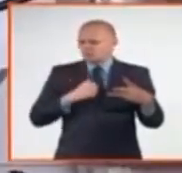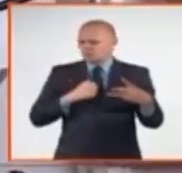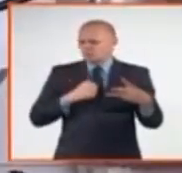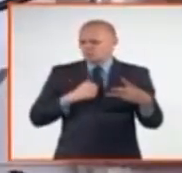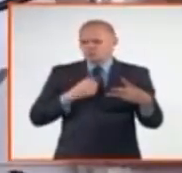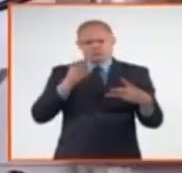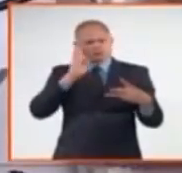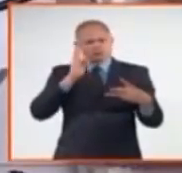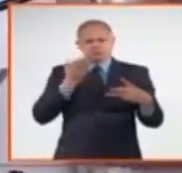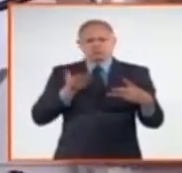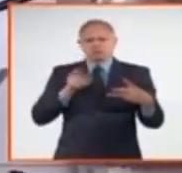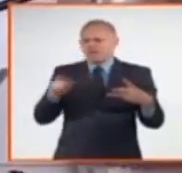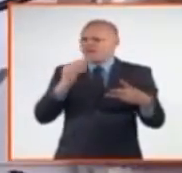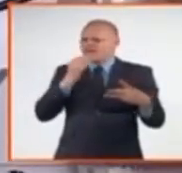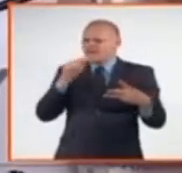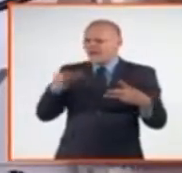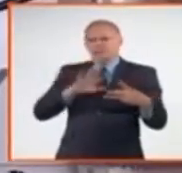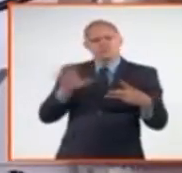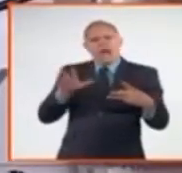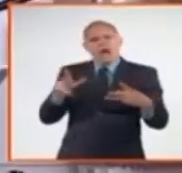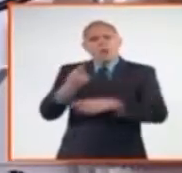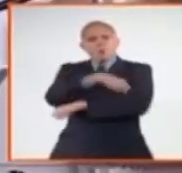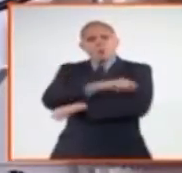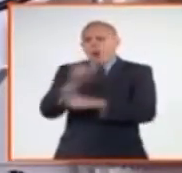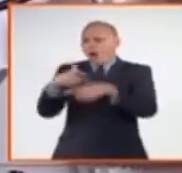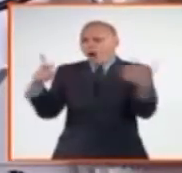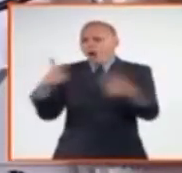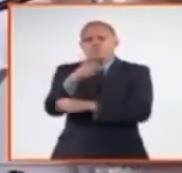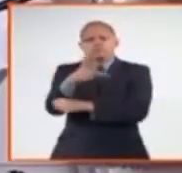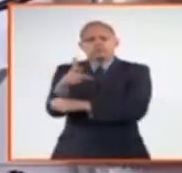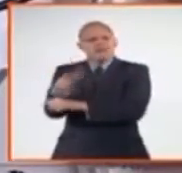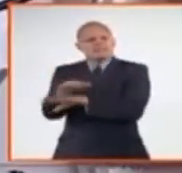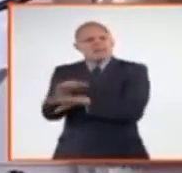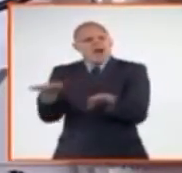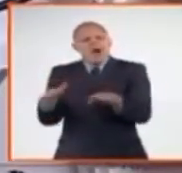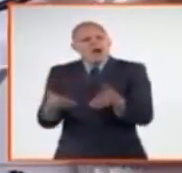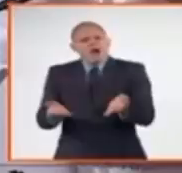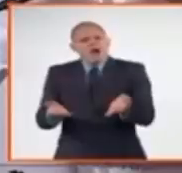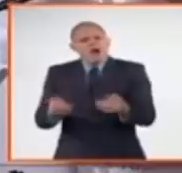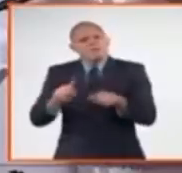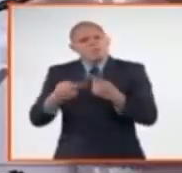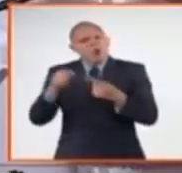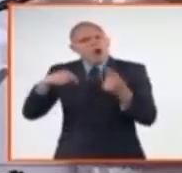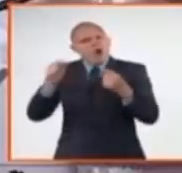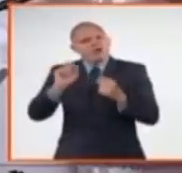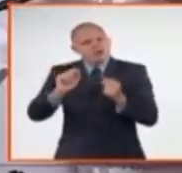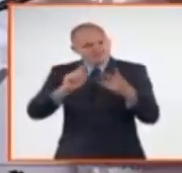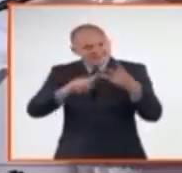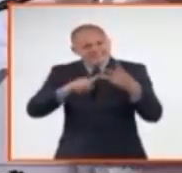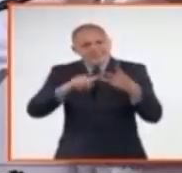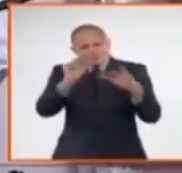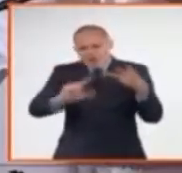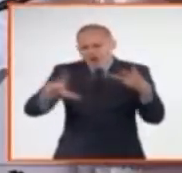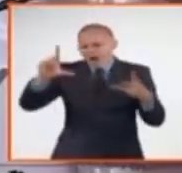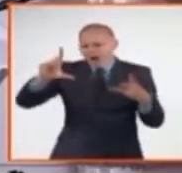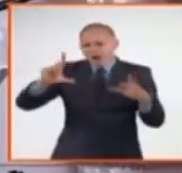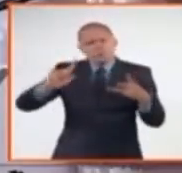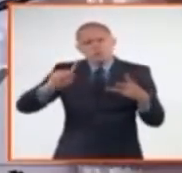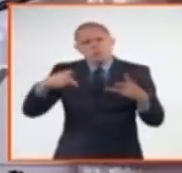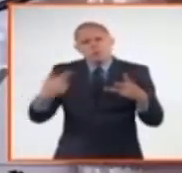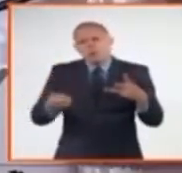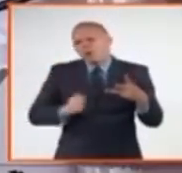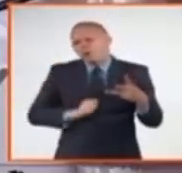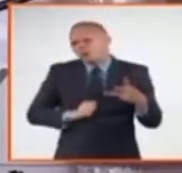país que tiene un por ciento del todo con los hermanos lo que se conoce hasta el momento es primero que esta cepa esta variante del virus no escapa a la